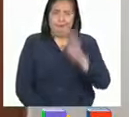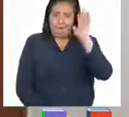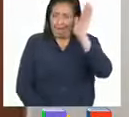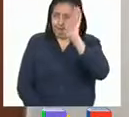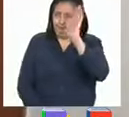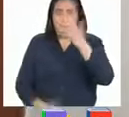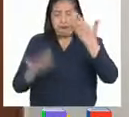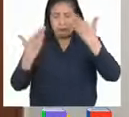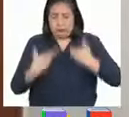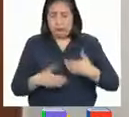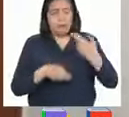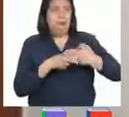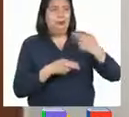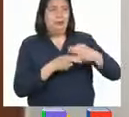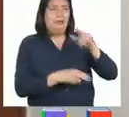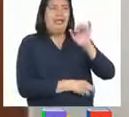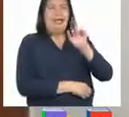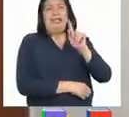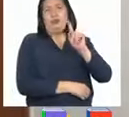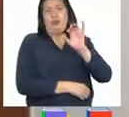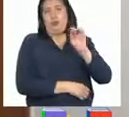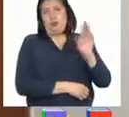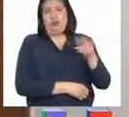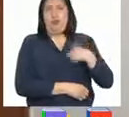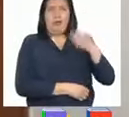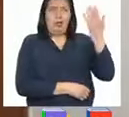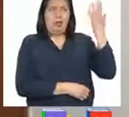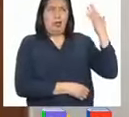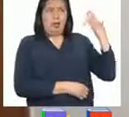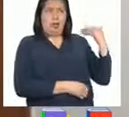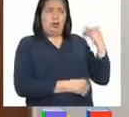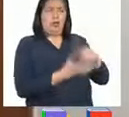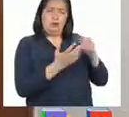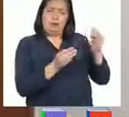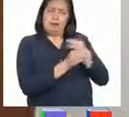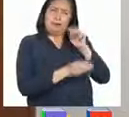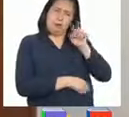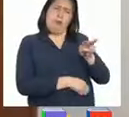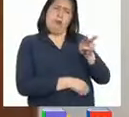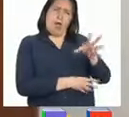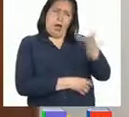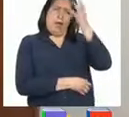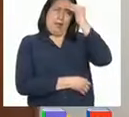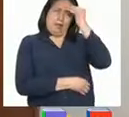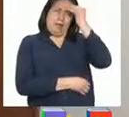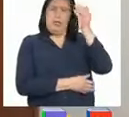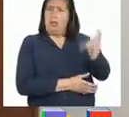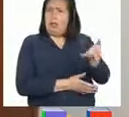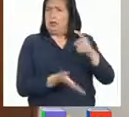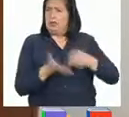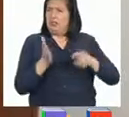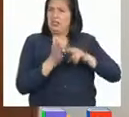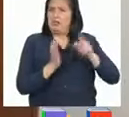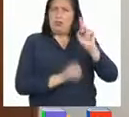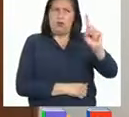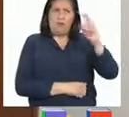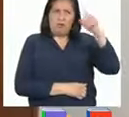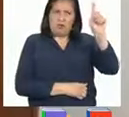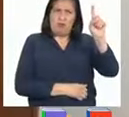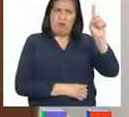Hola, mi nombre es Arturo González y en la última actividad de matemática aprendí lo que significa